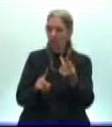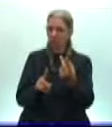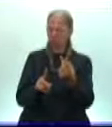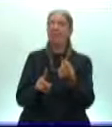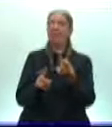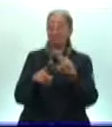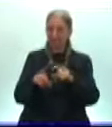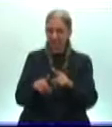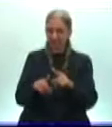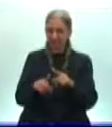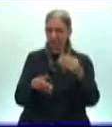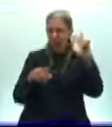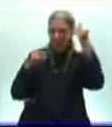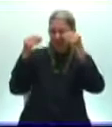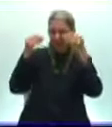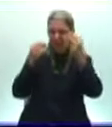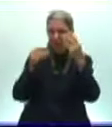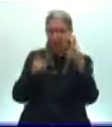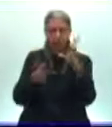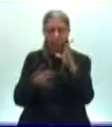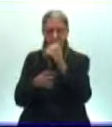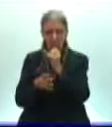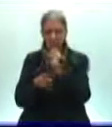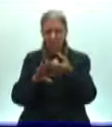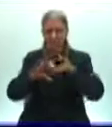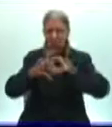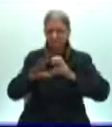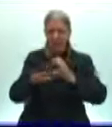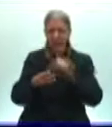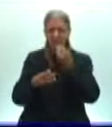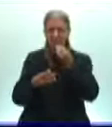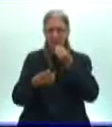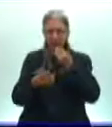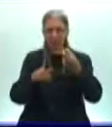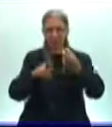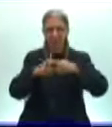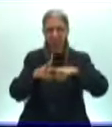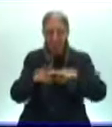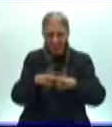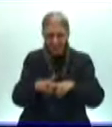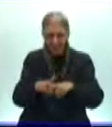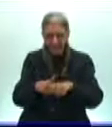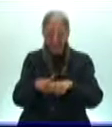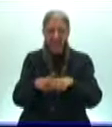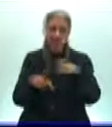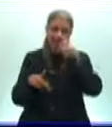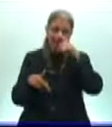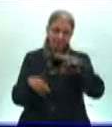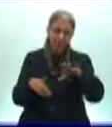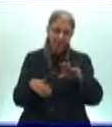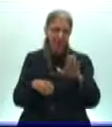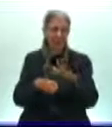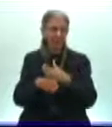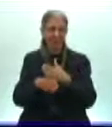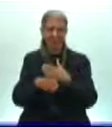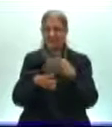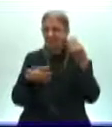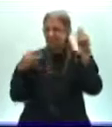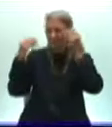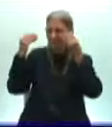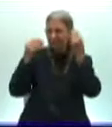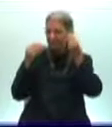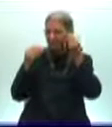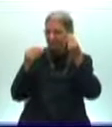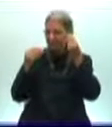las posibilidades, todas las vías posibles que tenemos para resolver un ejercicio. Eso